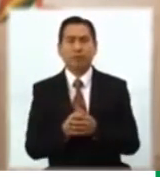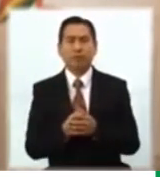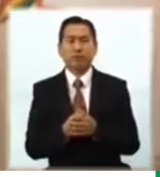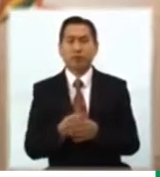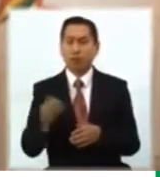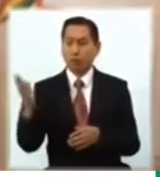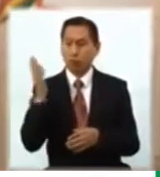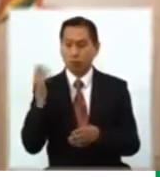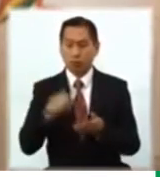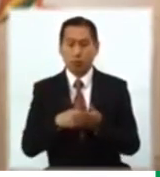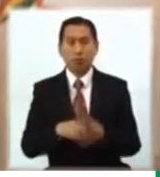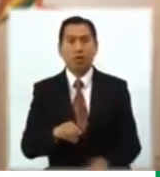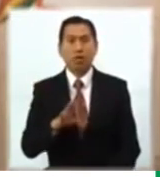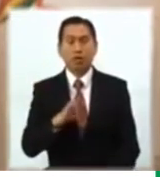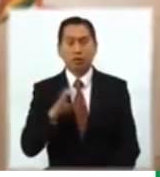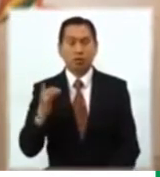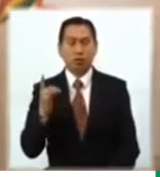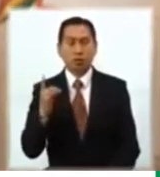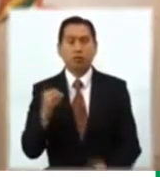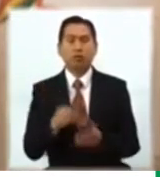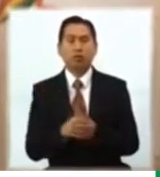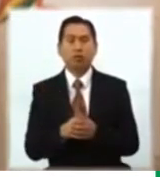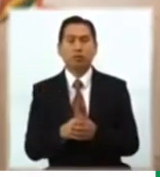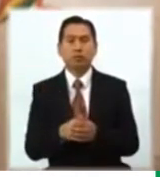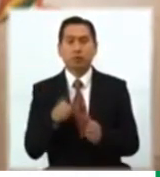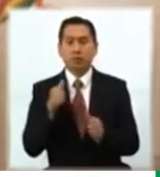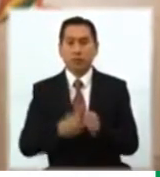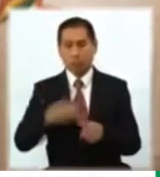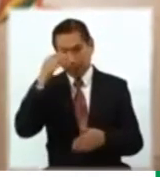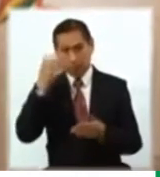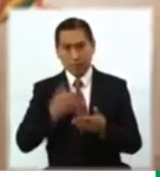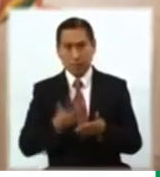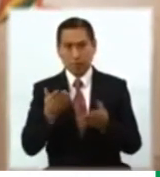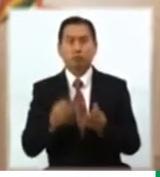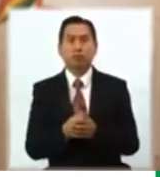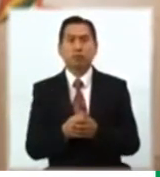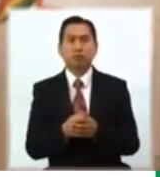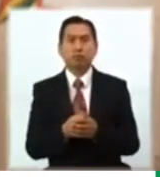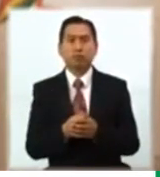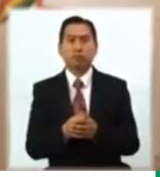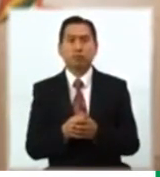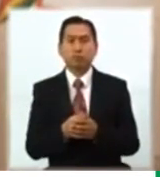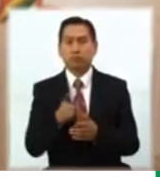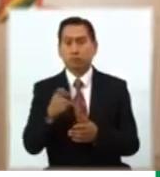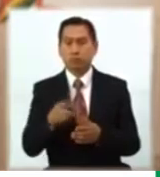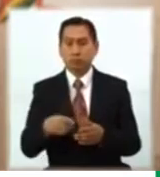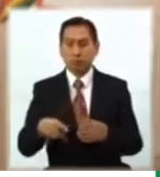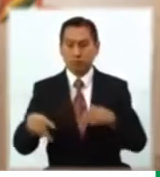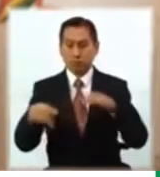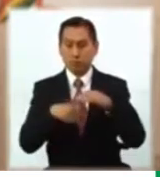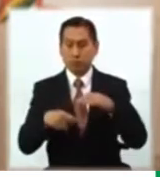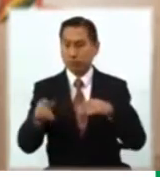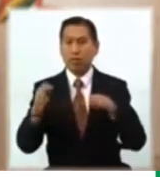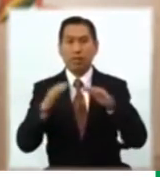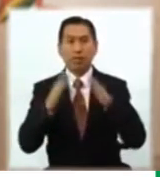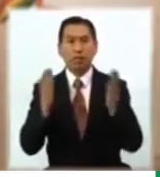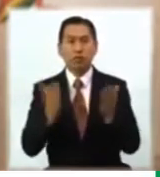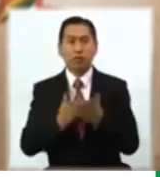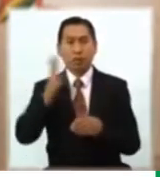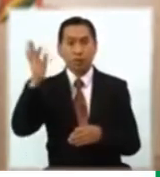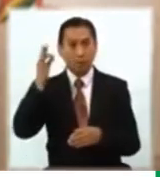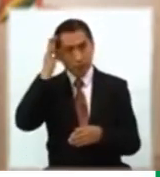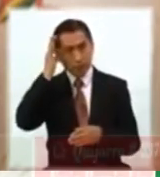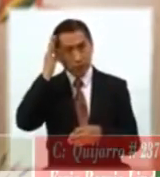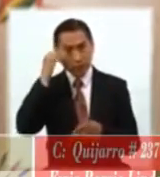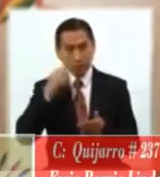bono es de 500 bolivianos por cada hijo que vaya primaria en escuelas fiscales se